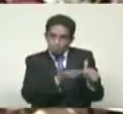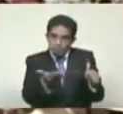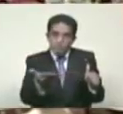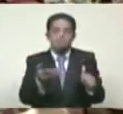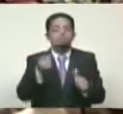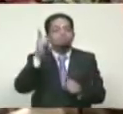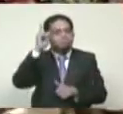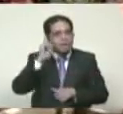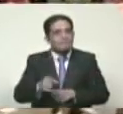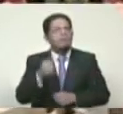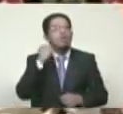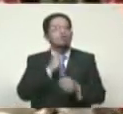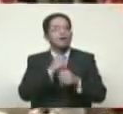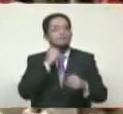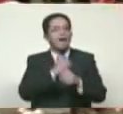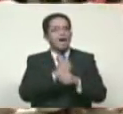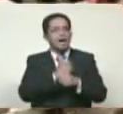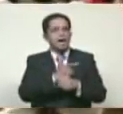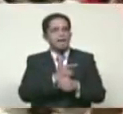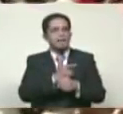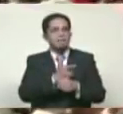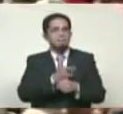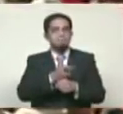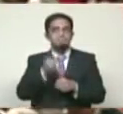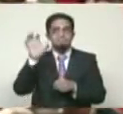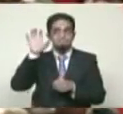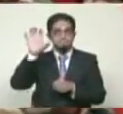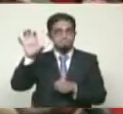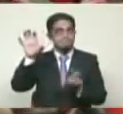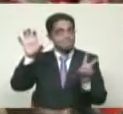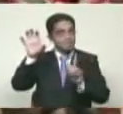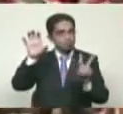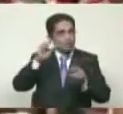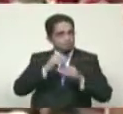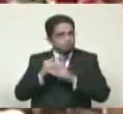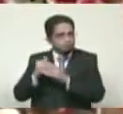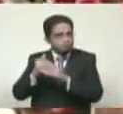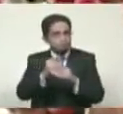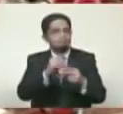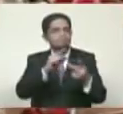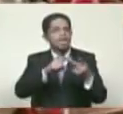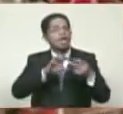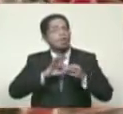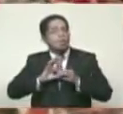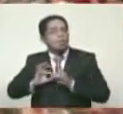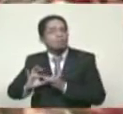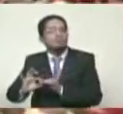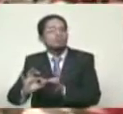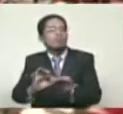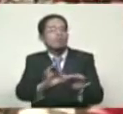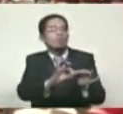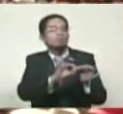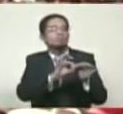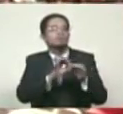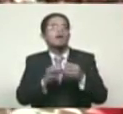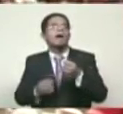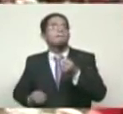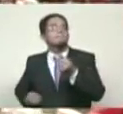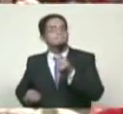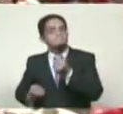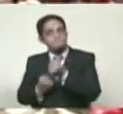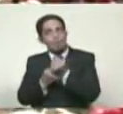trabajemos por la estabilidad política del país, por la unión nacional. Apoyemos a la